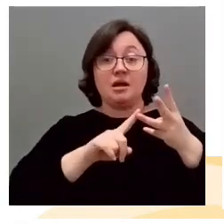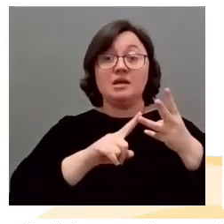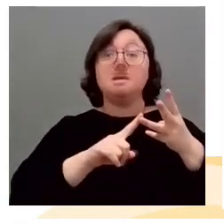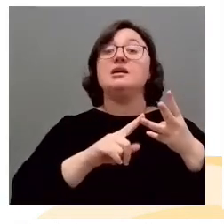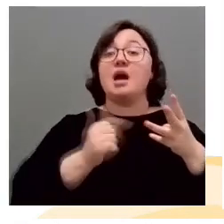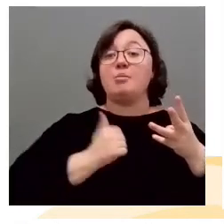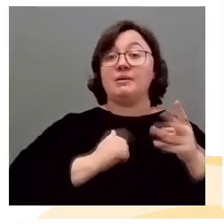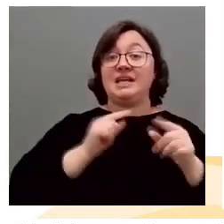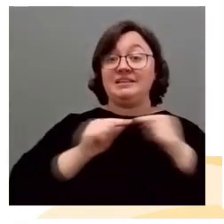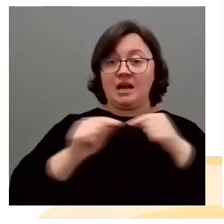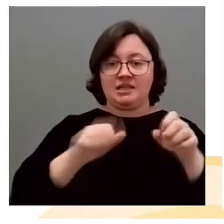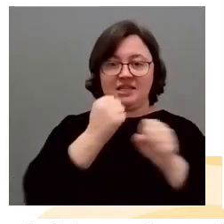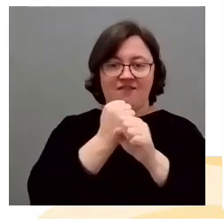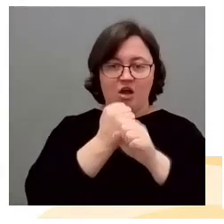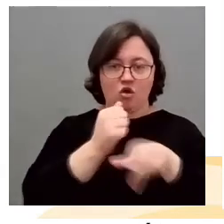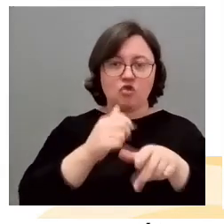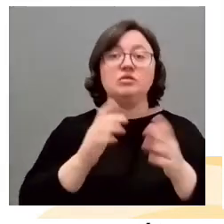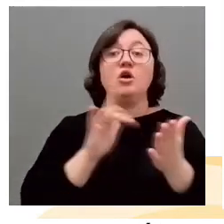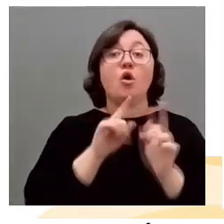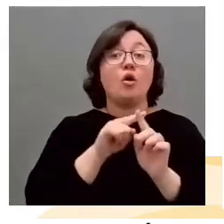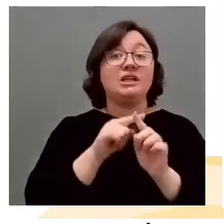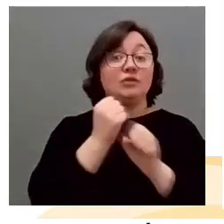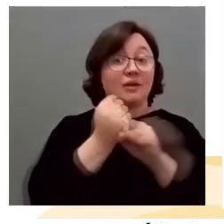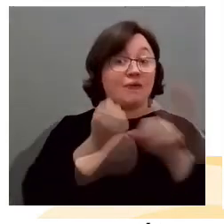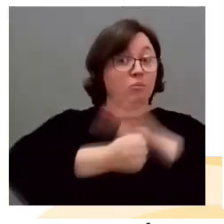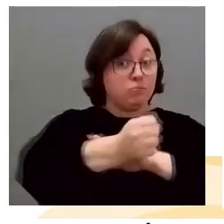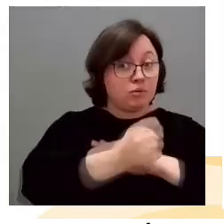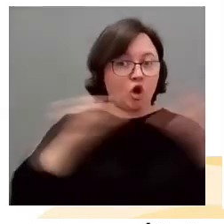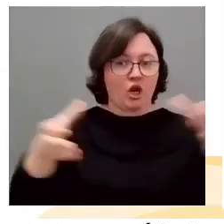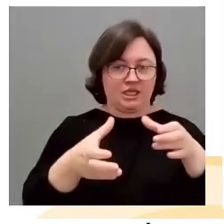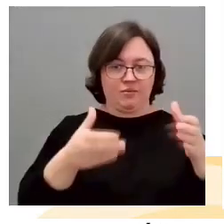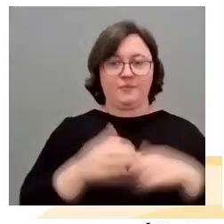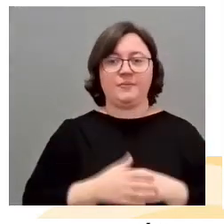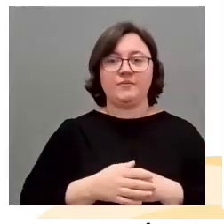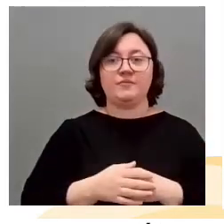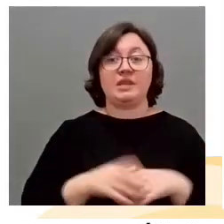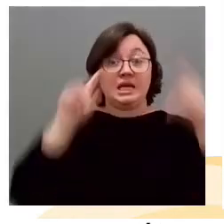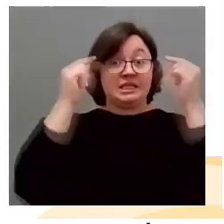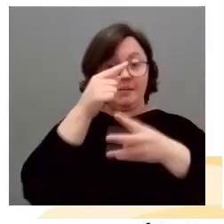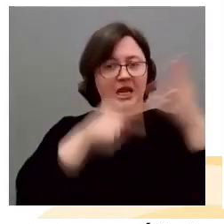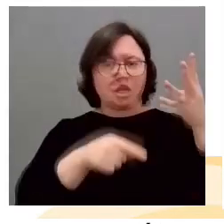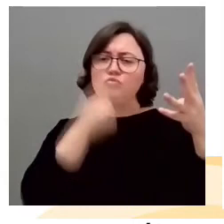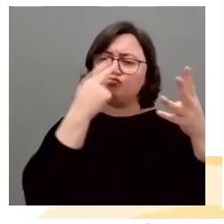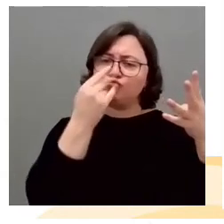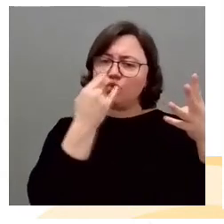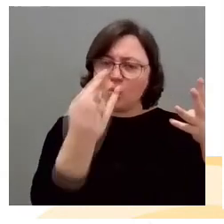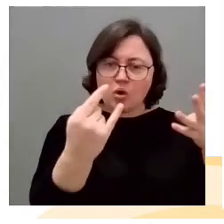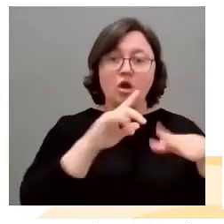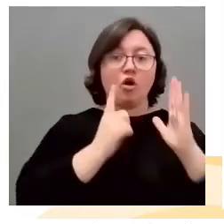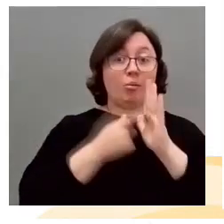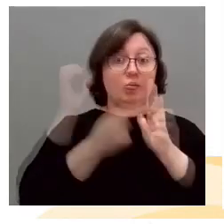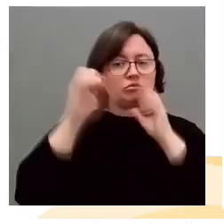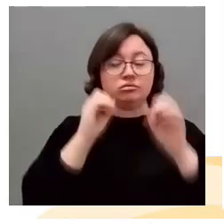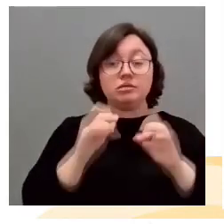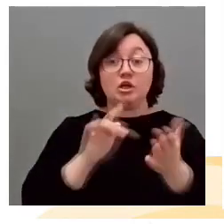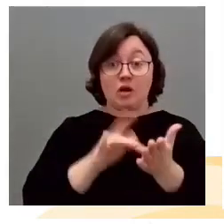propósito del teletrabajo como fórmula de inserción laboral en nuestro colectivo. Unos seminarios, como veis, muy interesantes y completos a los